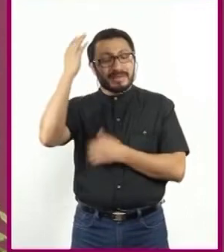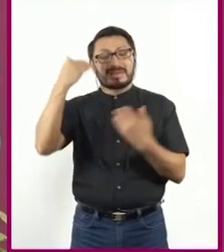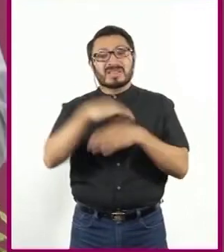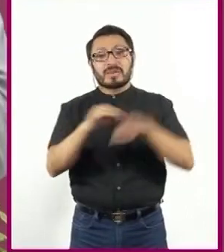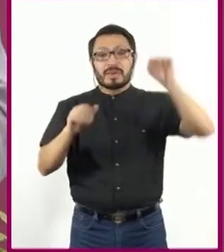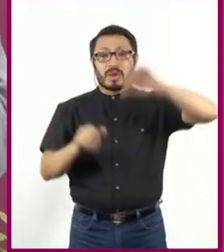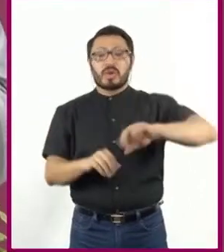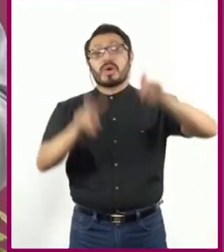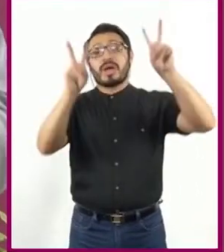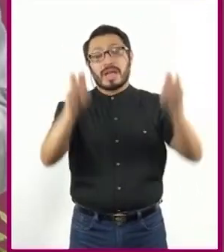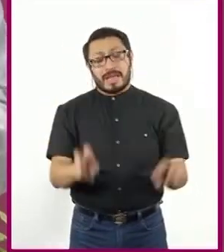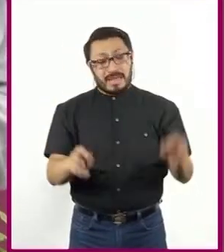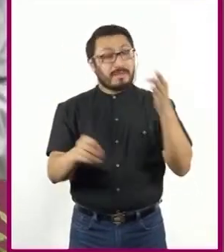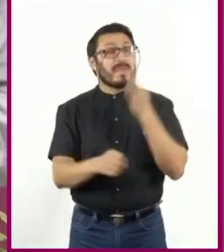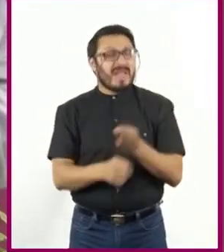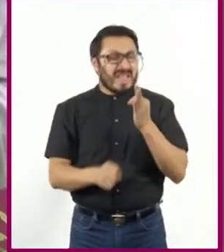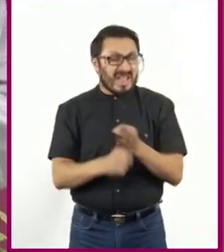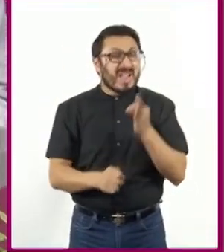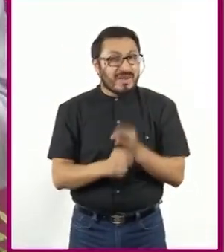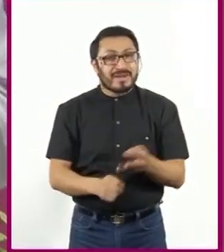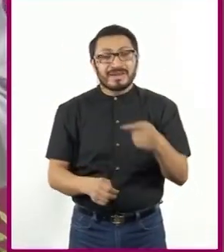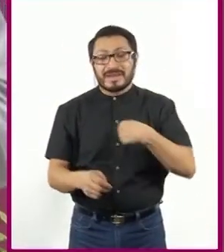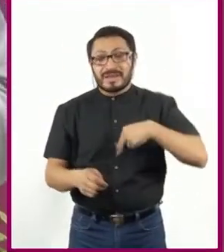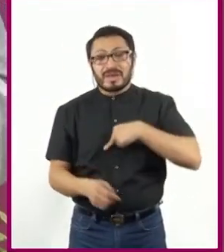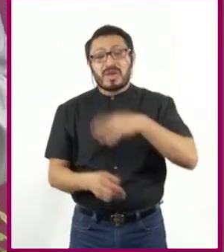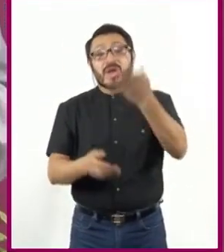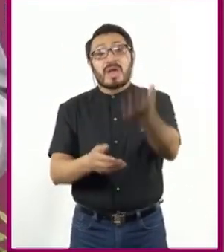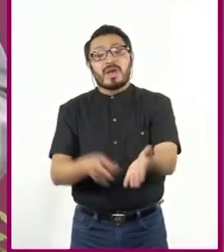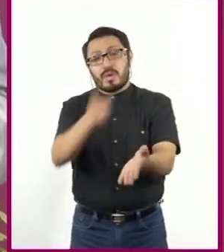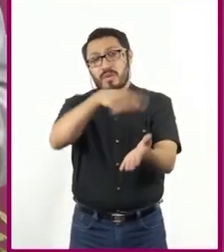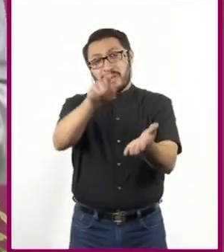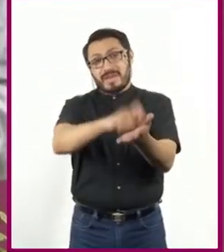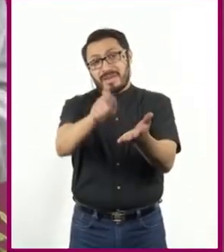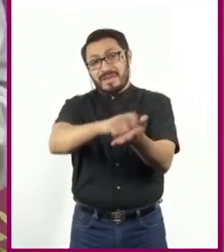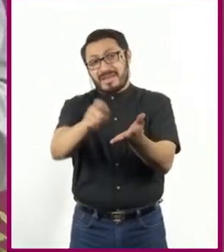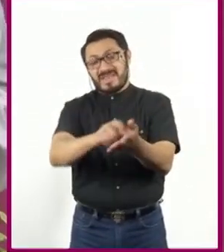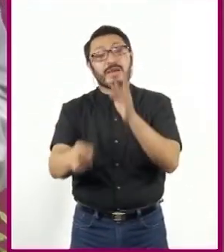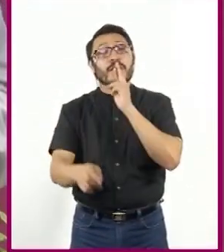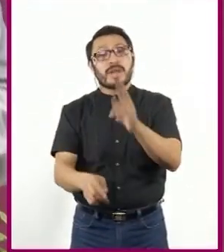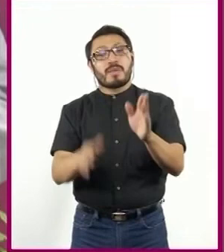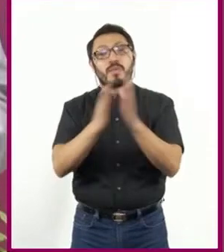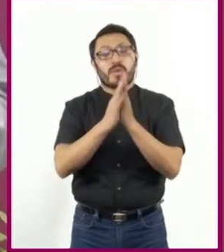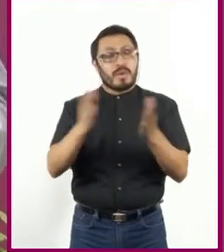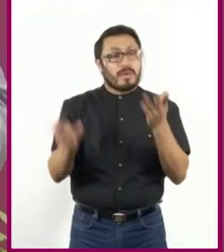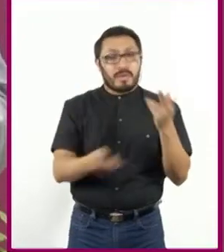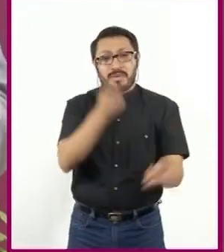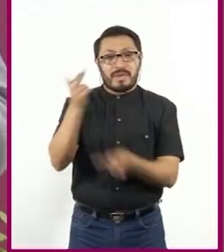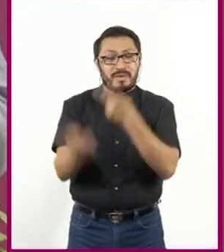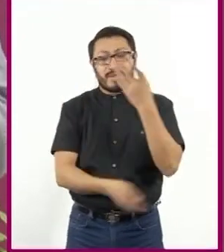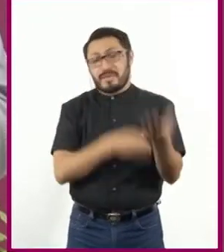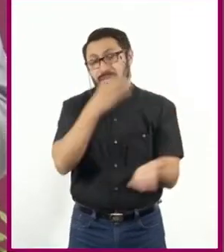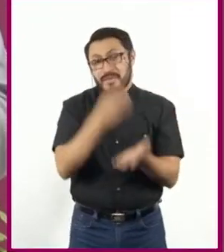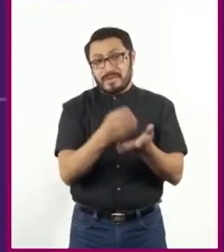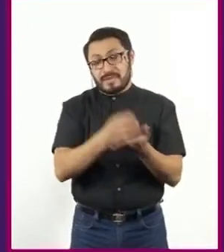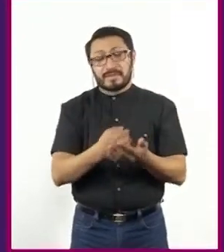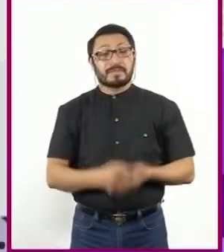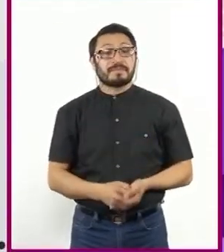hemos abordado hasta el momento, les pedimos que escriban y contesten las siguientes preguntas en su cuaderno.